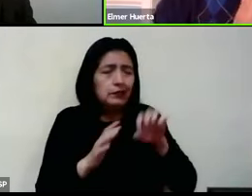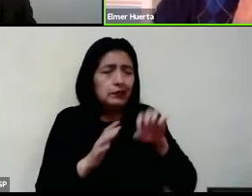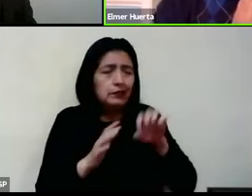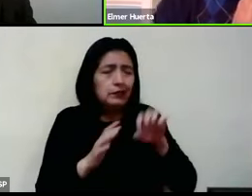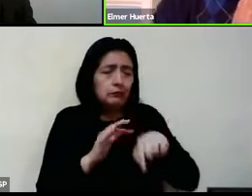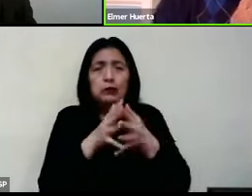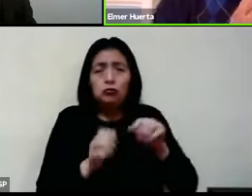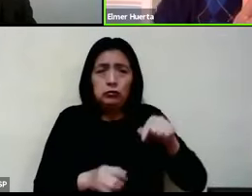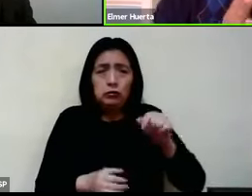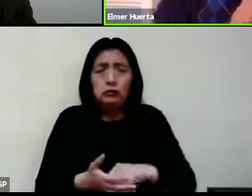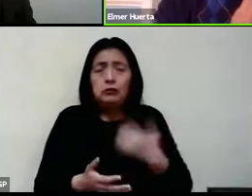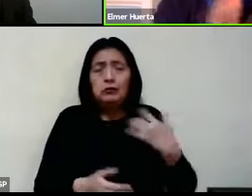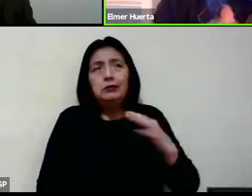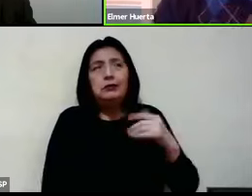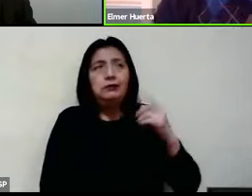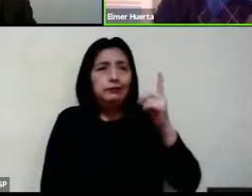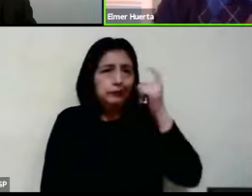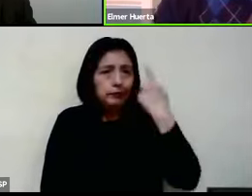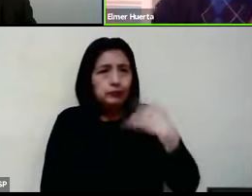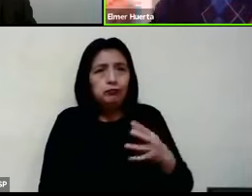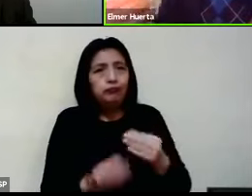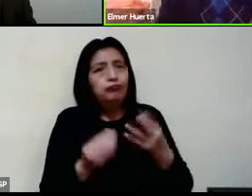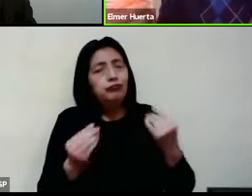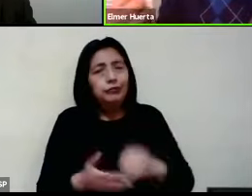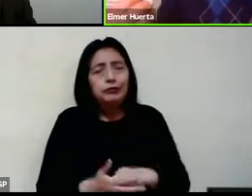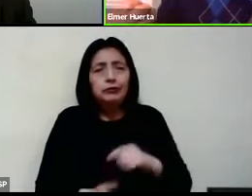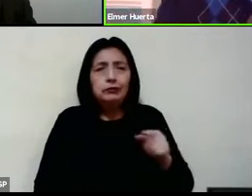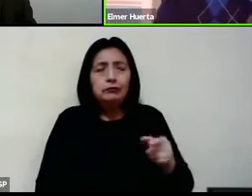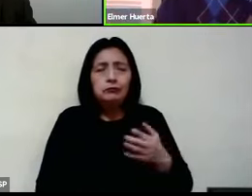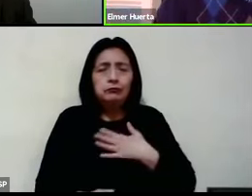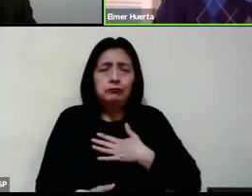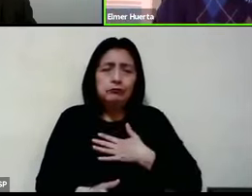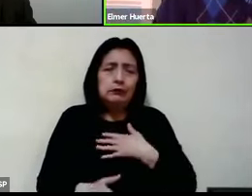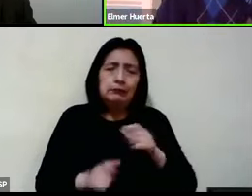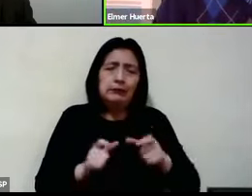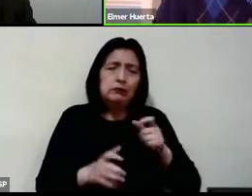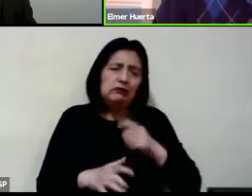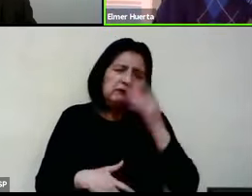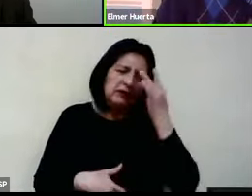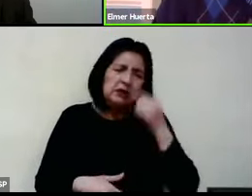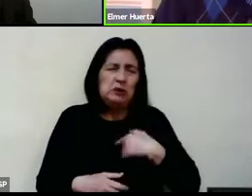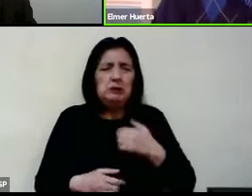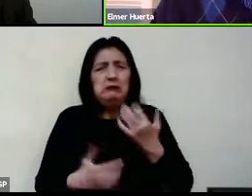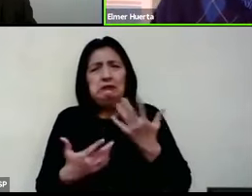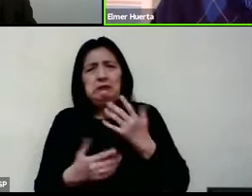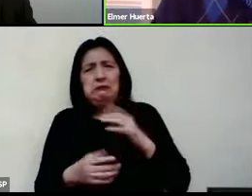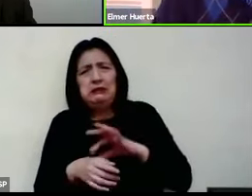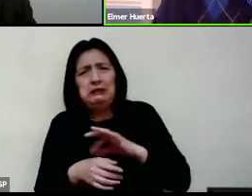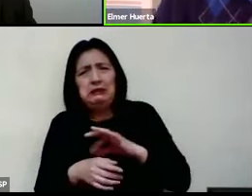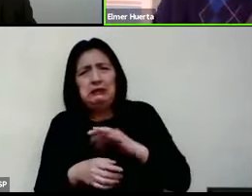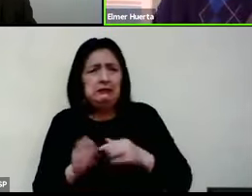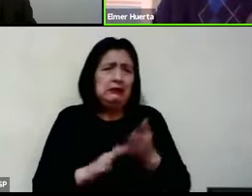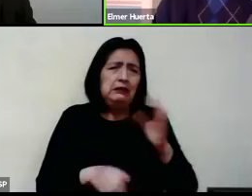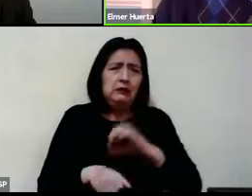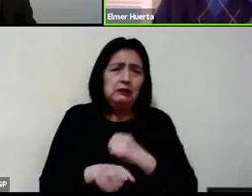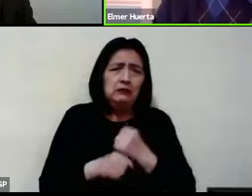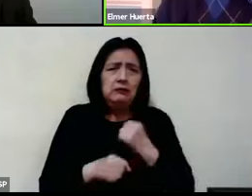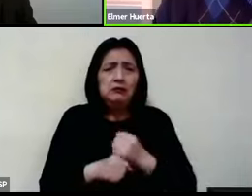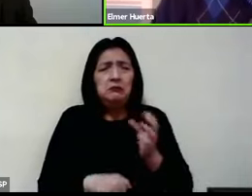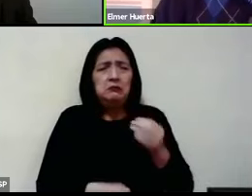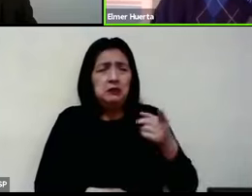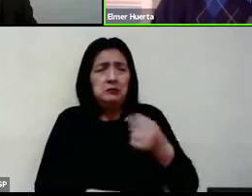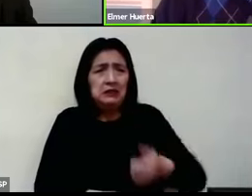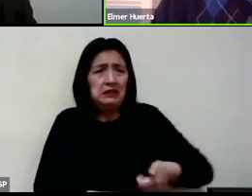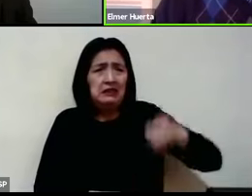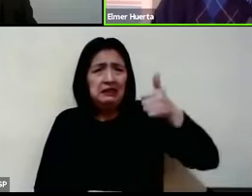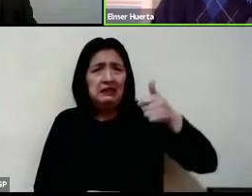que esto se ha politizado terriblemente, mis pacientes me dicen, doctor, yo tengo miedo de salir al trabajo. ¿Por qué? Porque mi